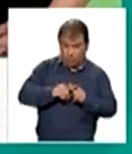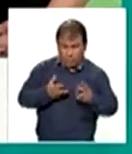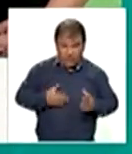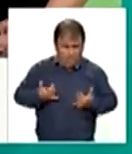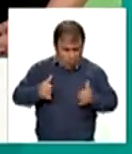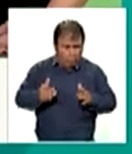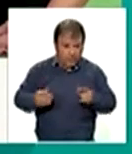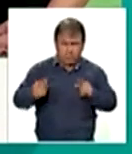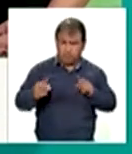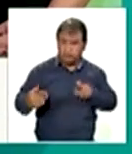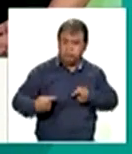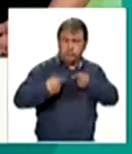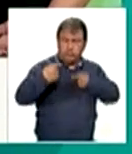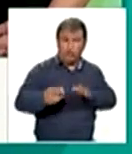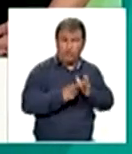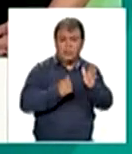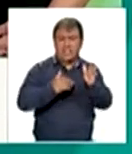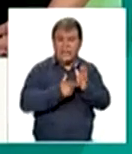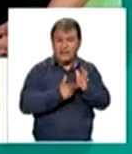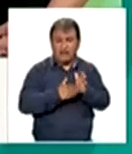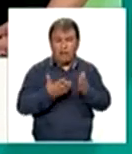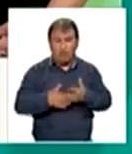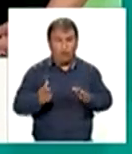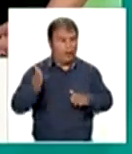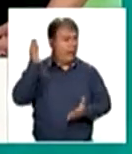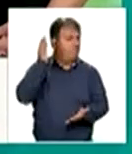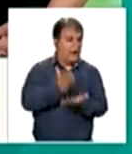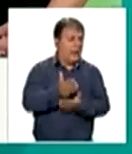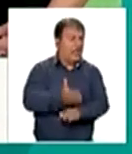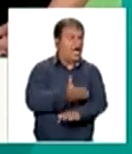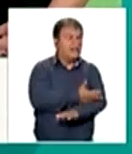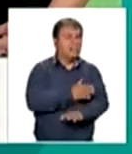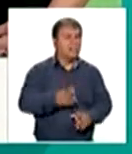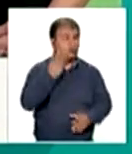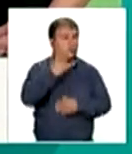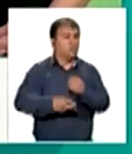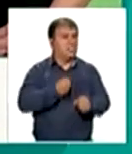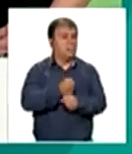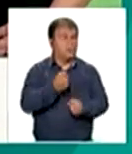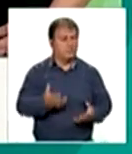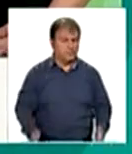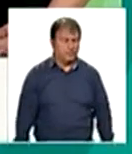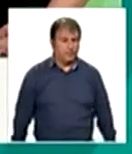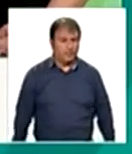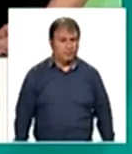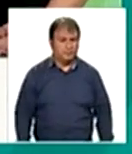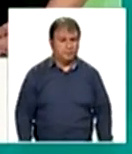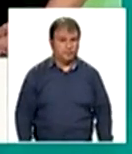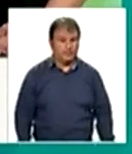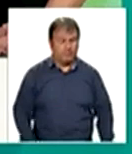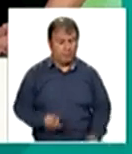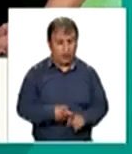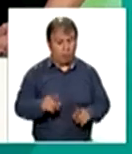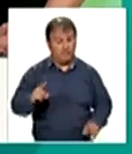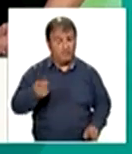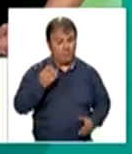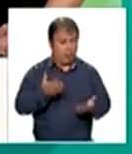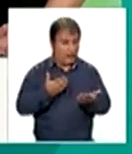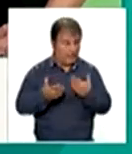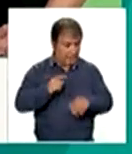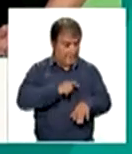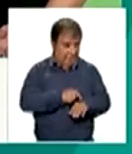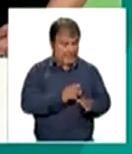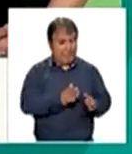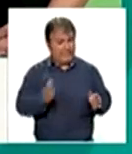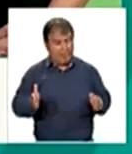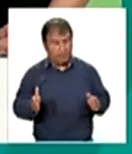jugar todavía con Nueva Zelanda o tendría que ya ser sancionado desde ya por esos 2 años? Bueno, primero hablar de tiempos